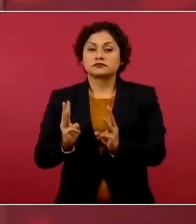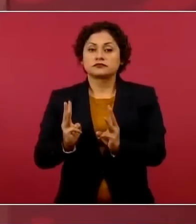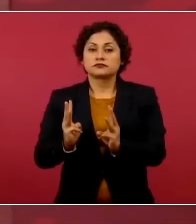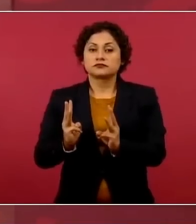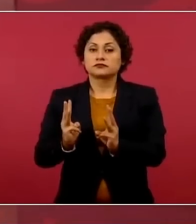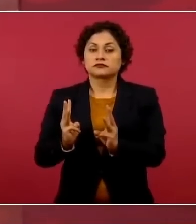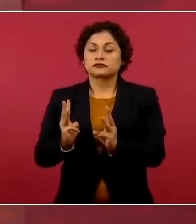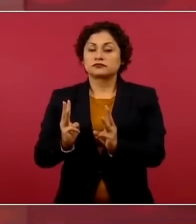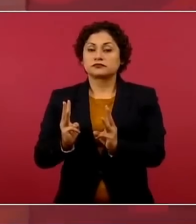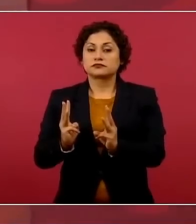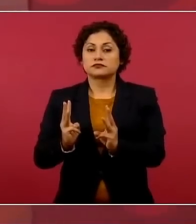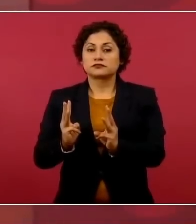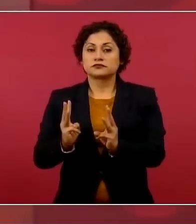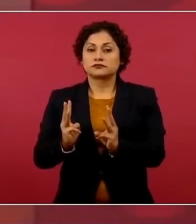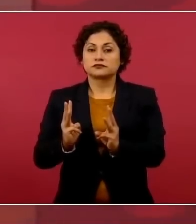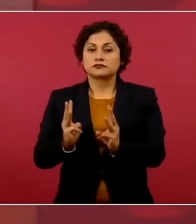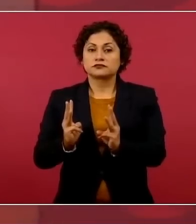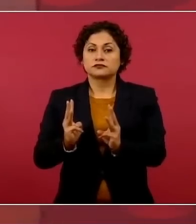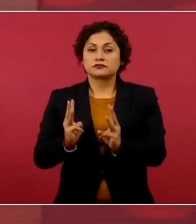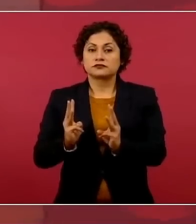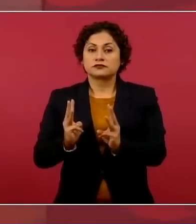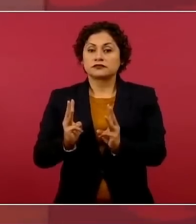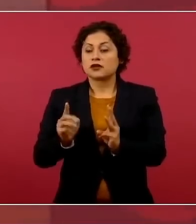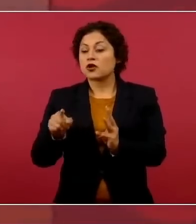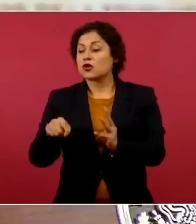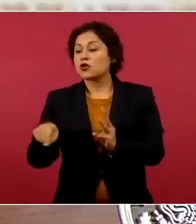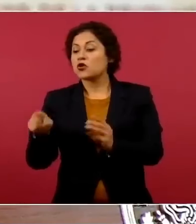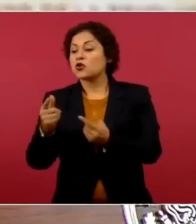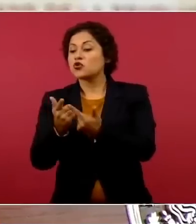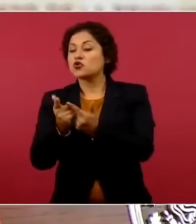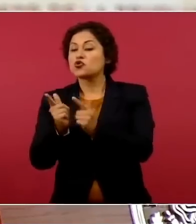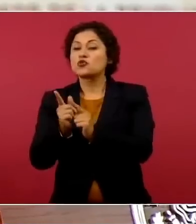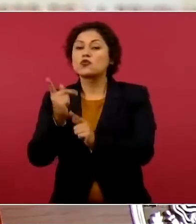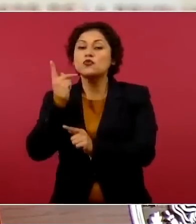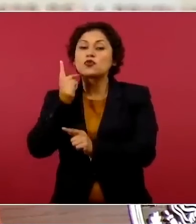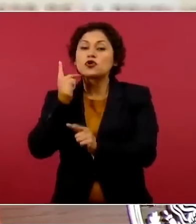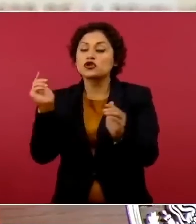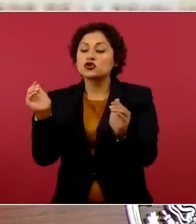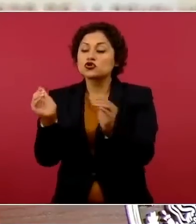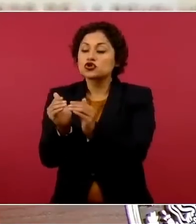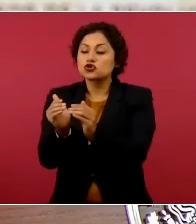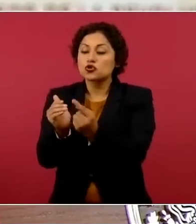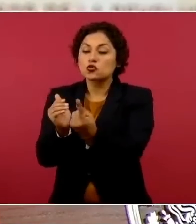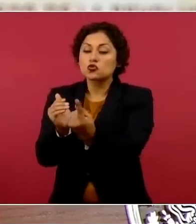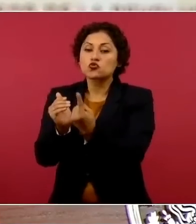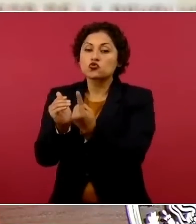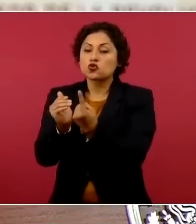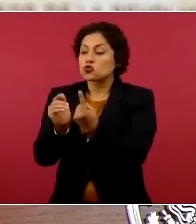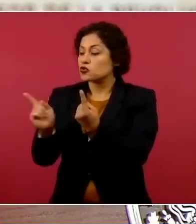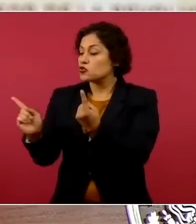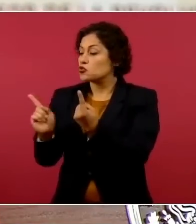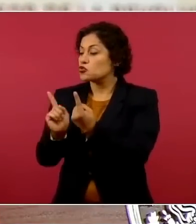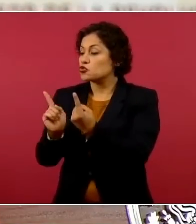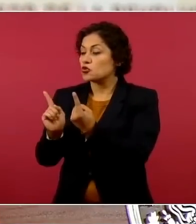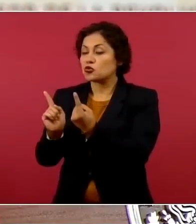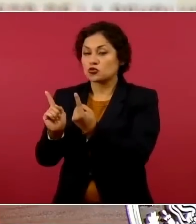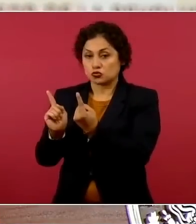Y a los partidos de menos presencia, 1 y 1.